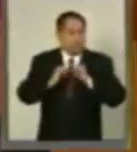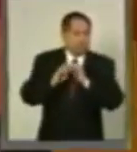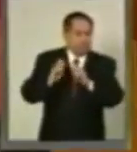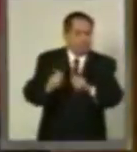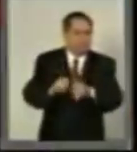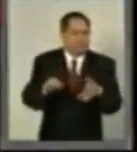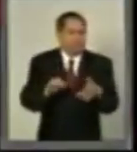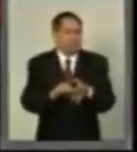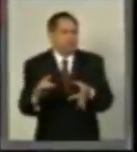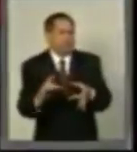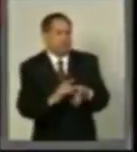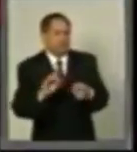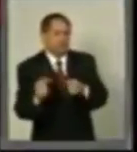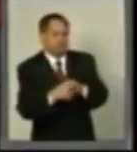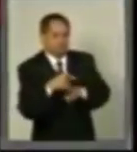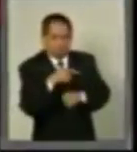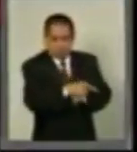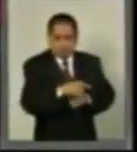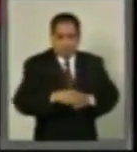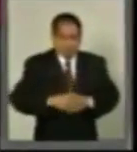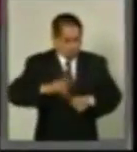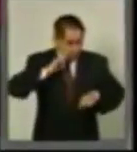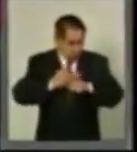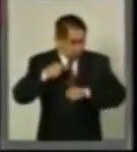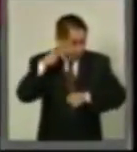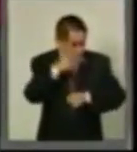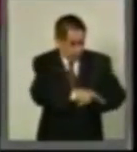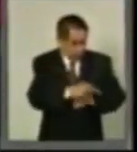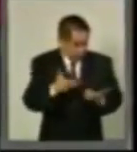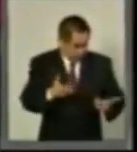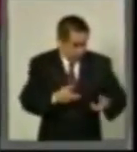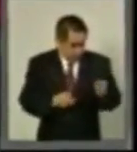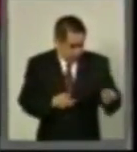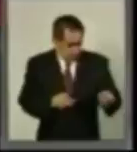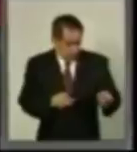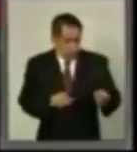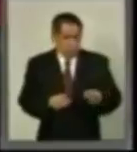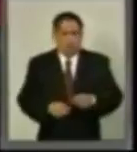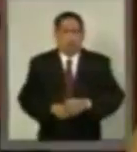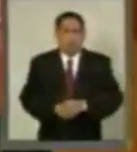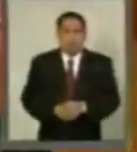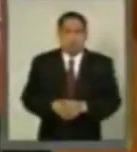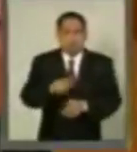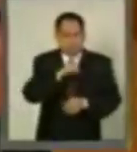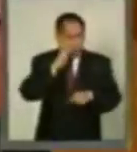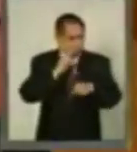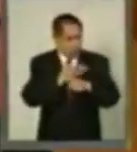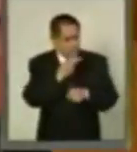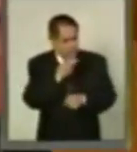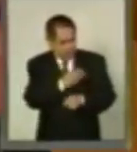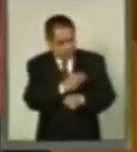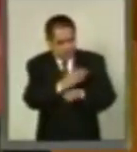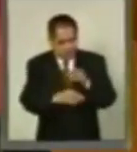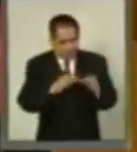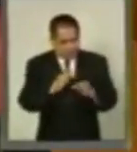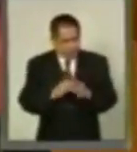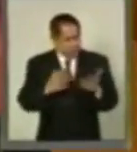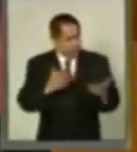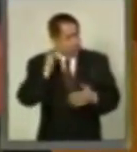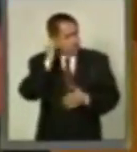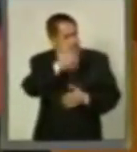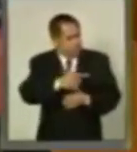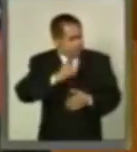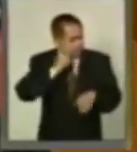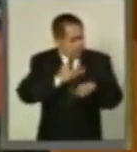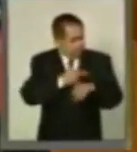federales? ¿Se hace usted responsable de eso? ¿Se hace usted responsable de algo,